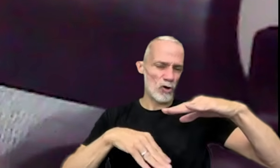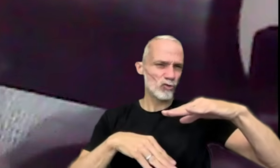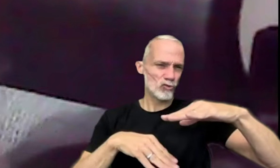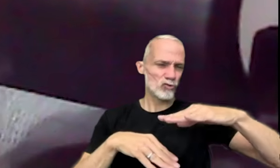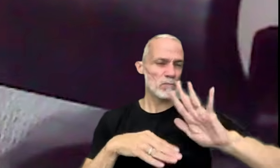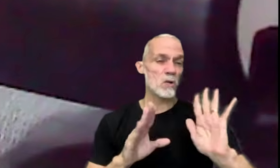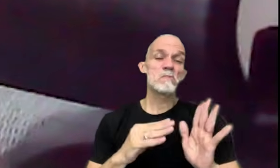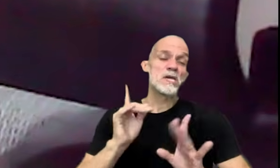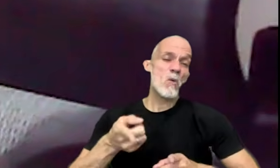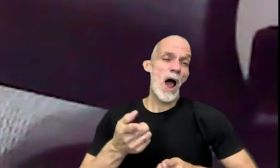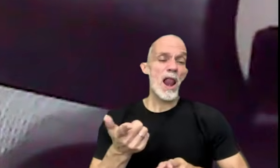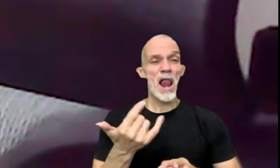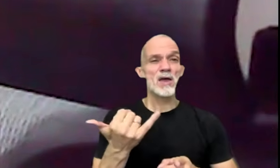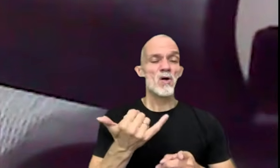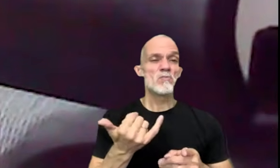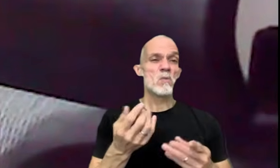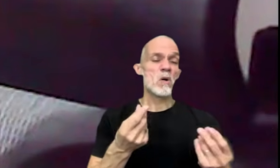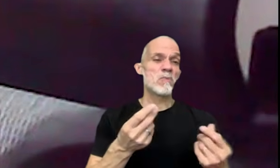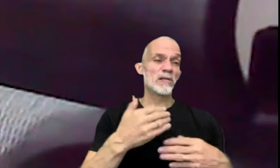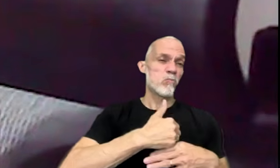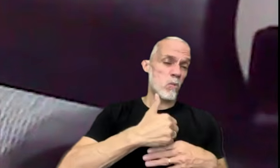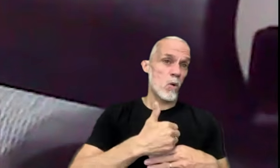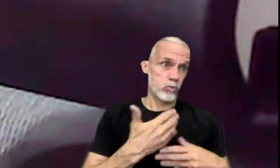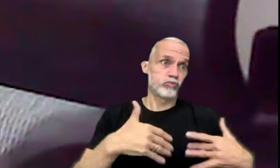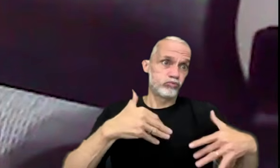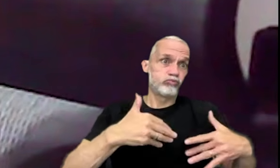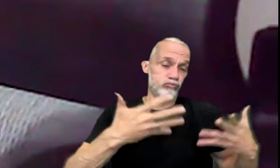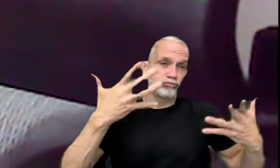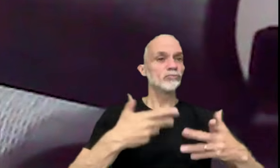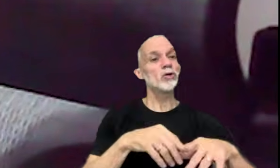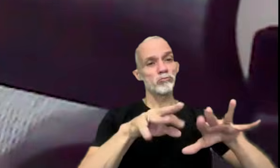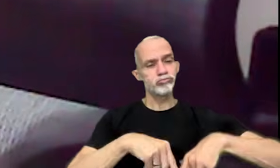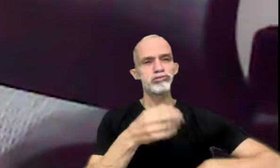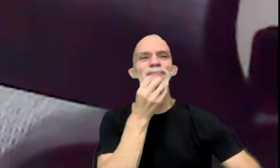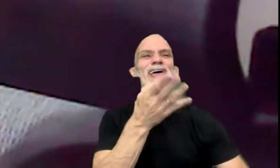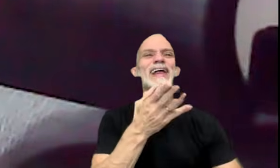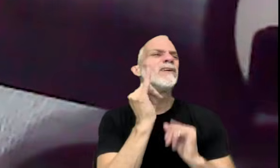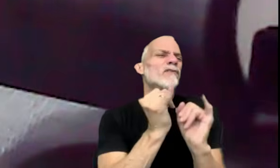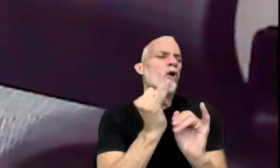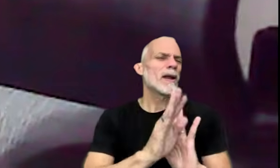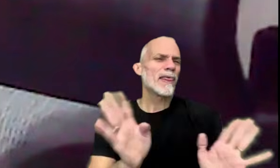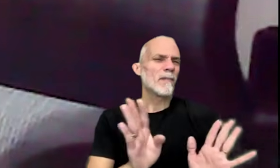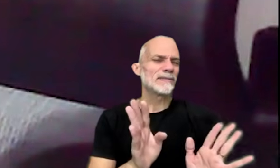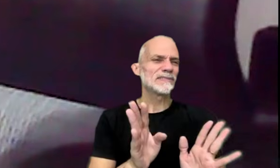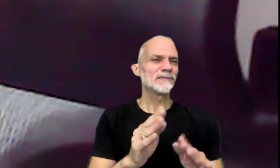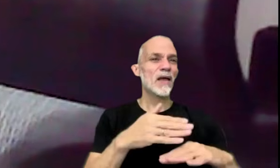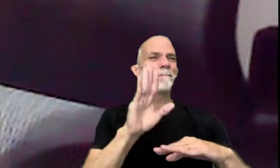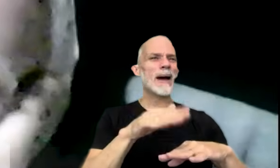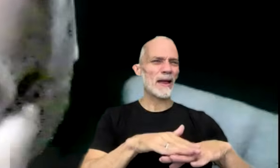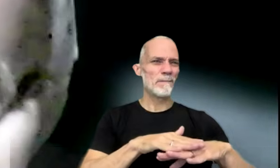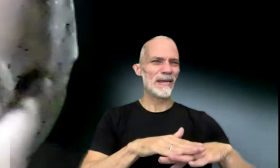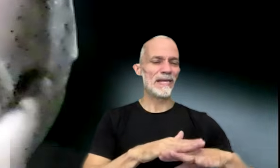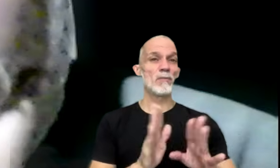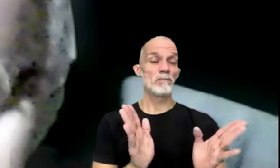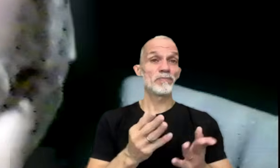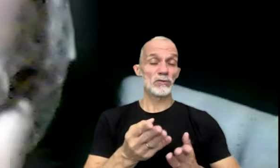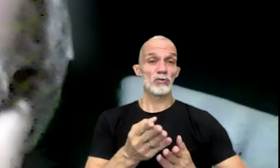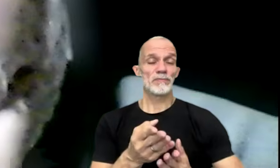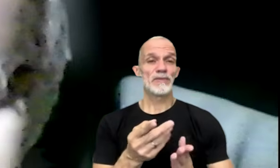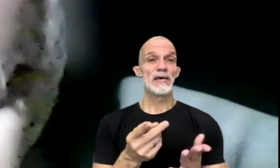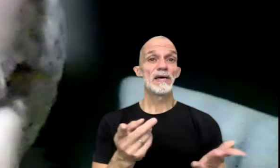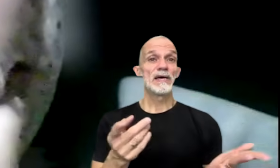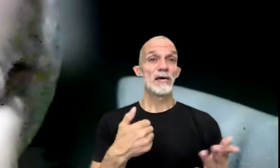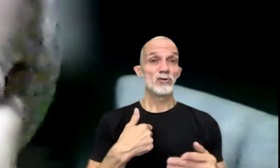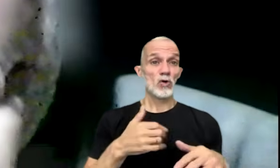imponible, pero tuviste un monto de ingresos importante. ¿Está bien? Más que el mínimo. Sí, está ¿Qué bien. hizo?